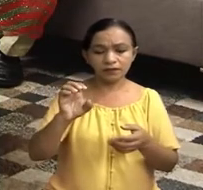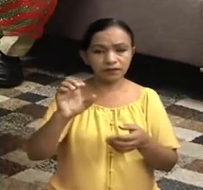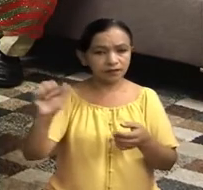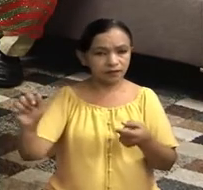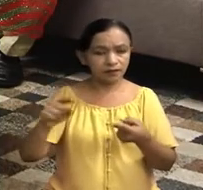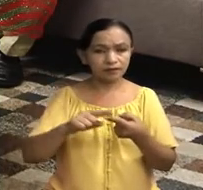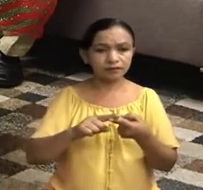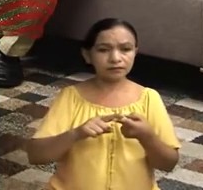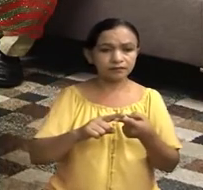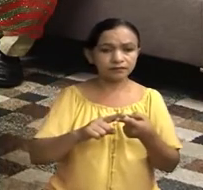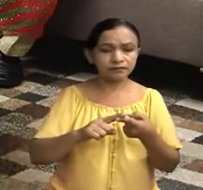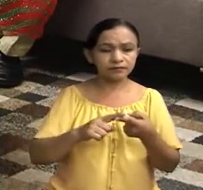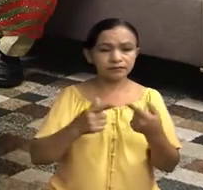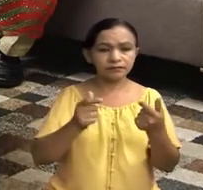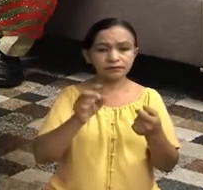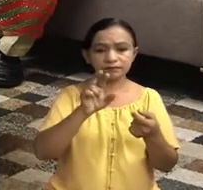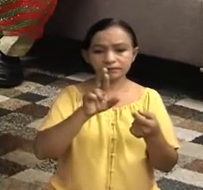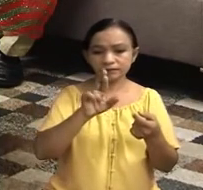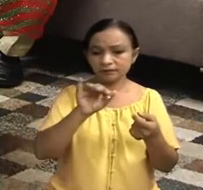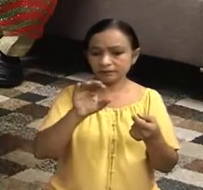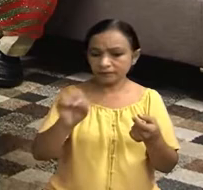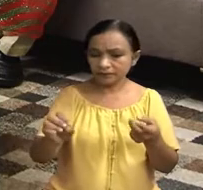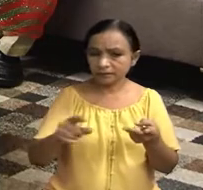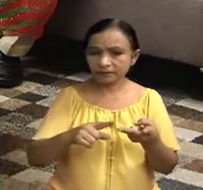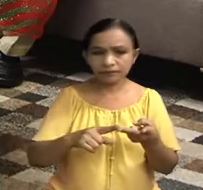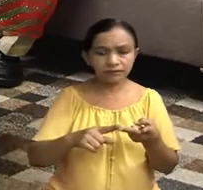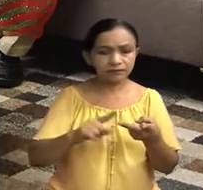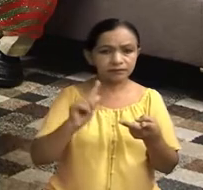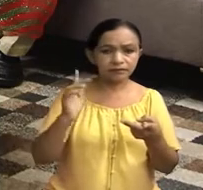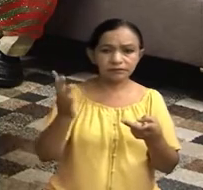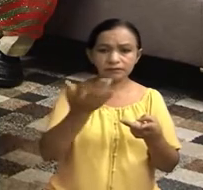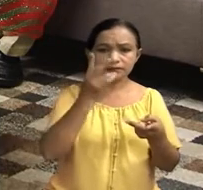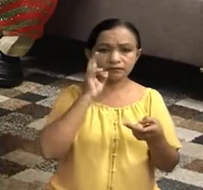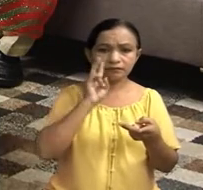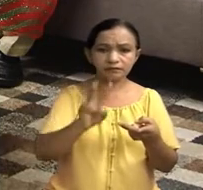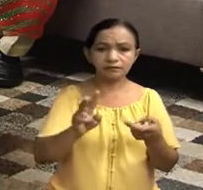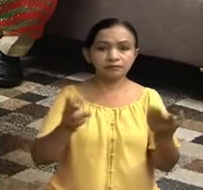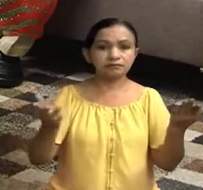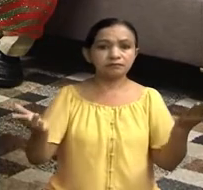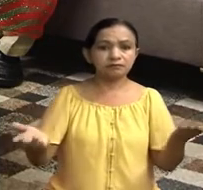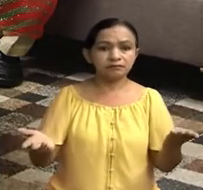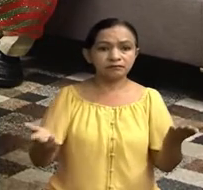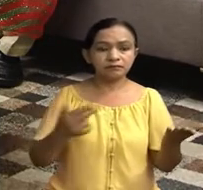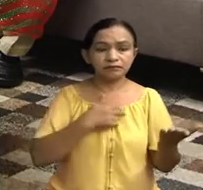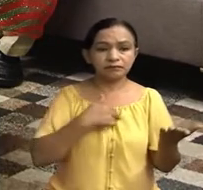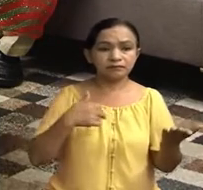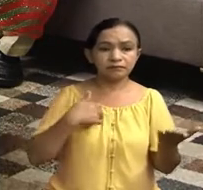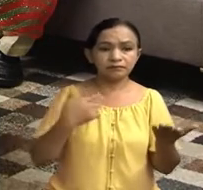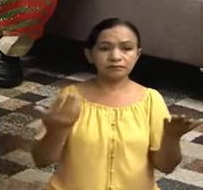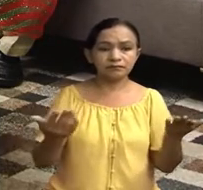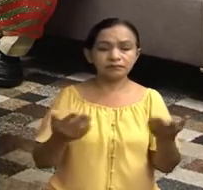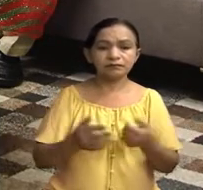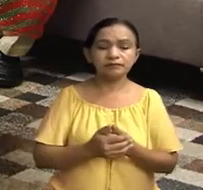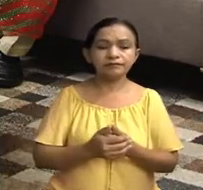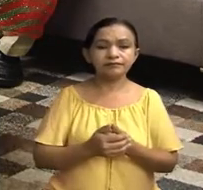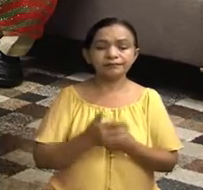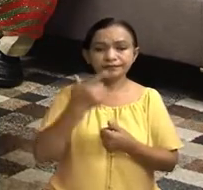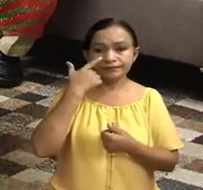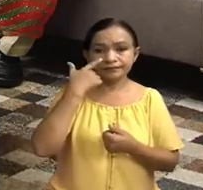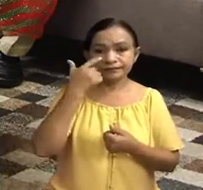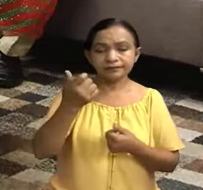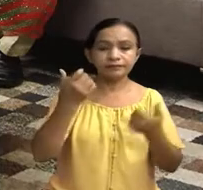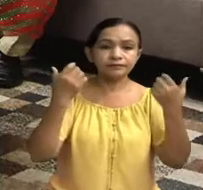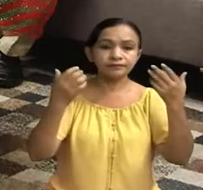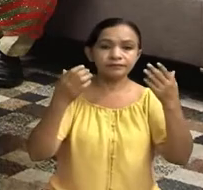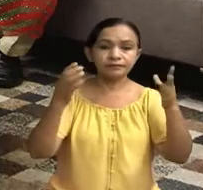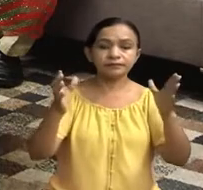también el acompañamiento del Grupo de Río, todos los otros observadores. Y pues básicamente conocer un poquito esas